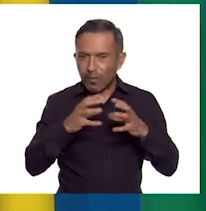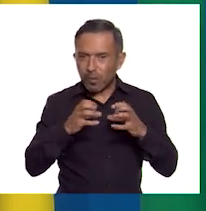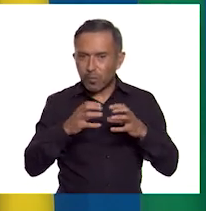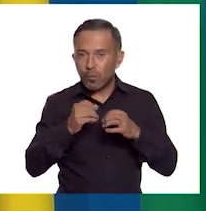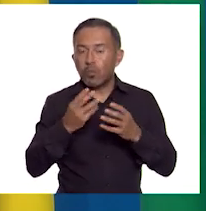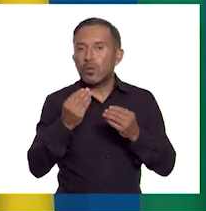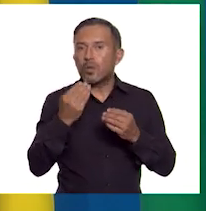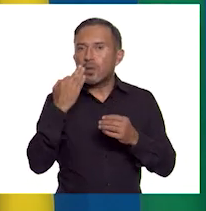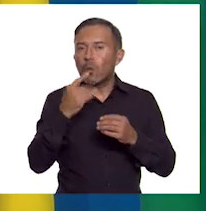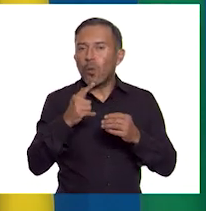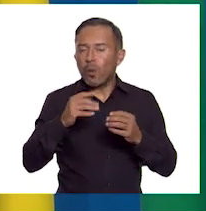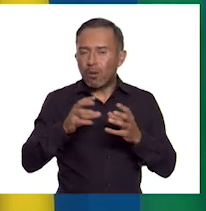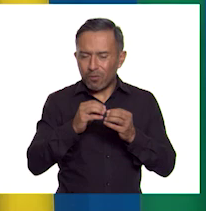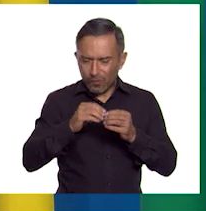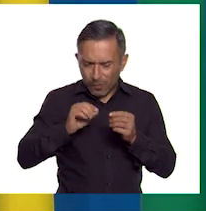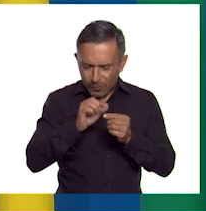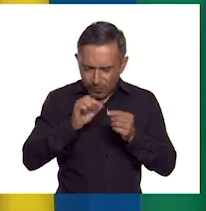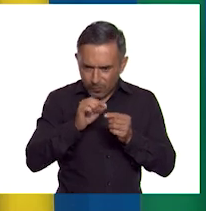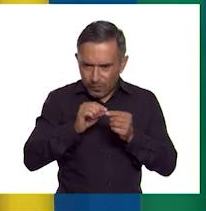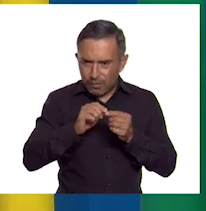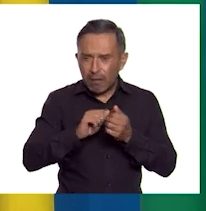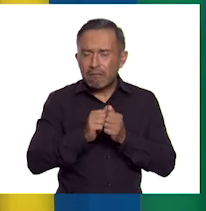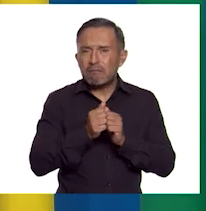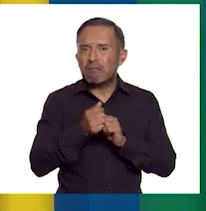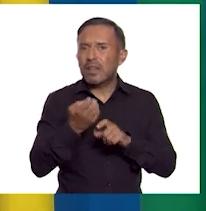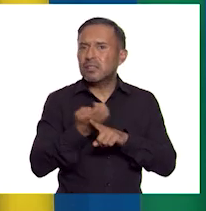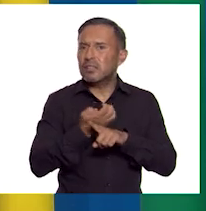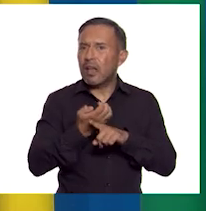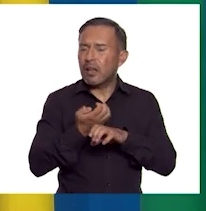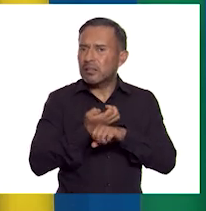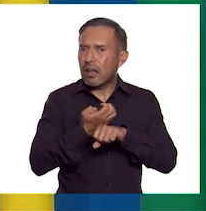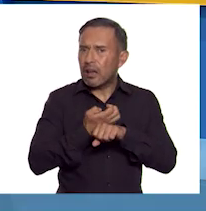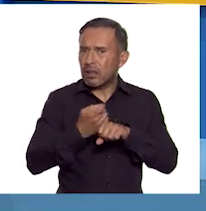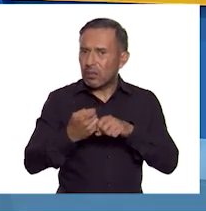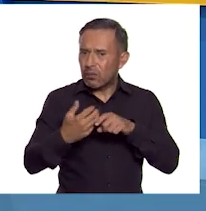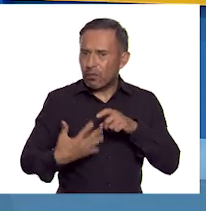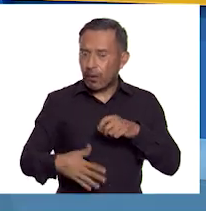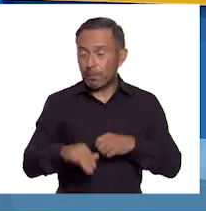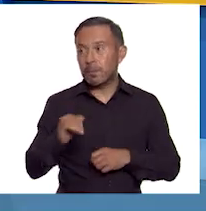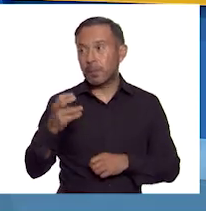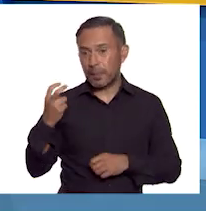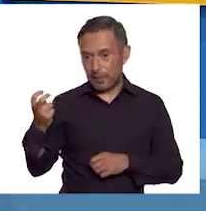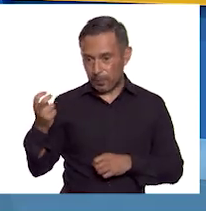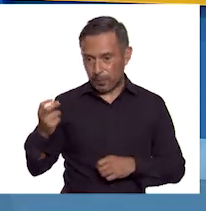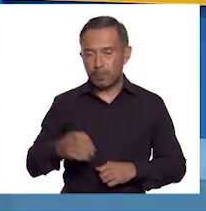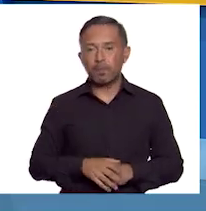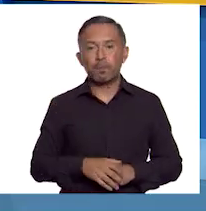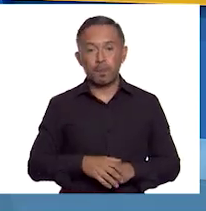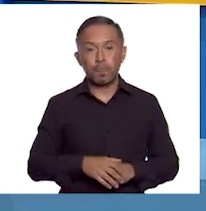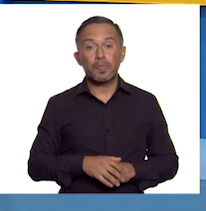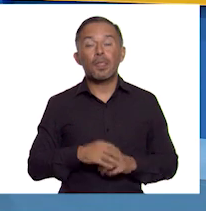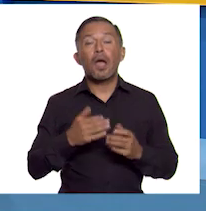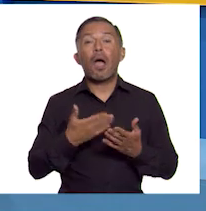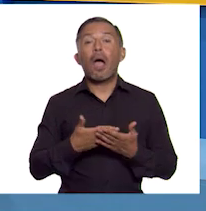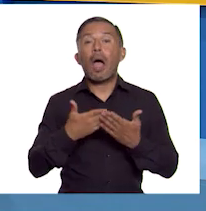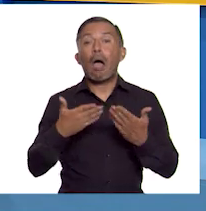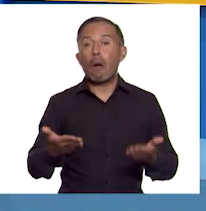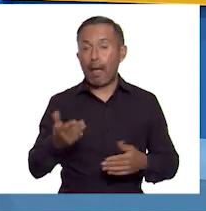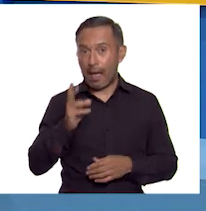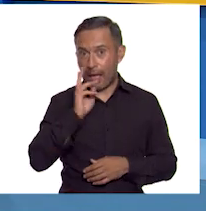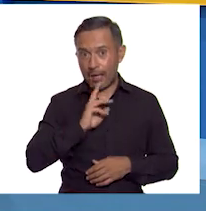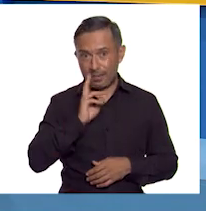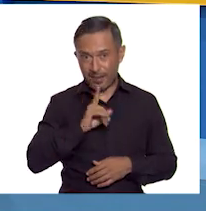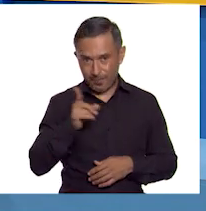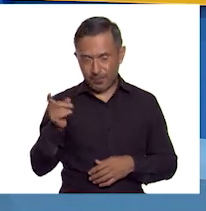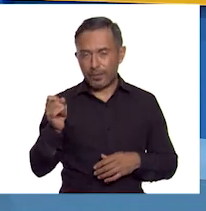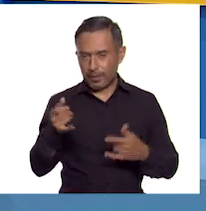tiempo, les sangraban así los dedos. Uy, no. Precisamente, Juan. Ahora veamos cómo es que la trama